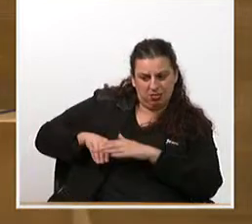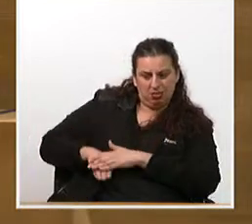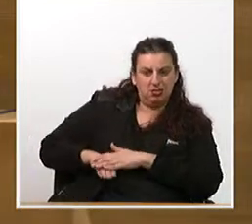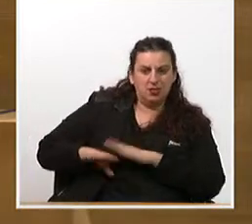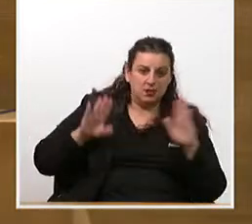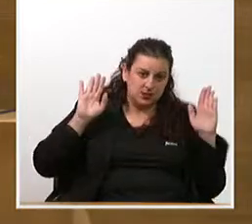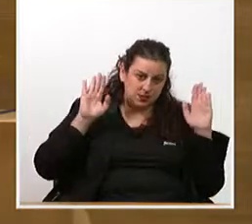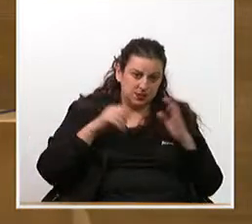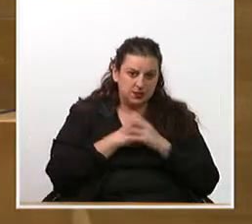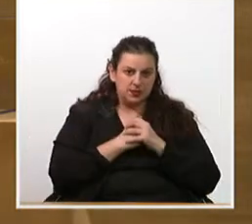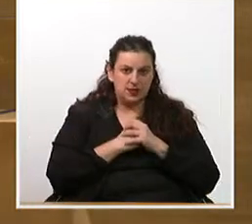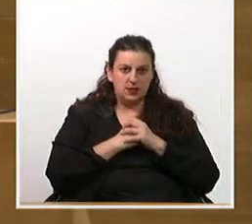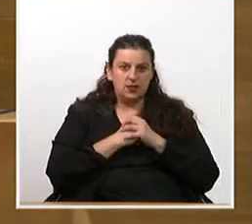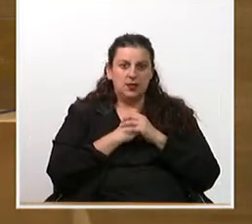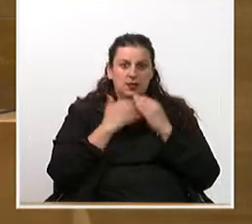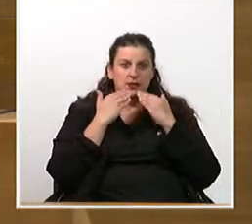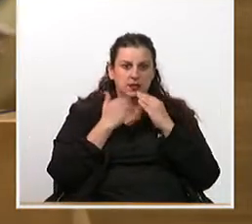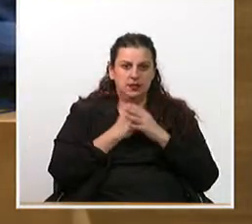es